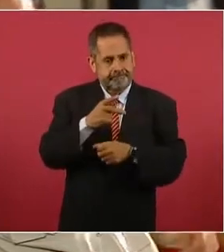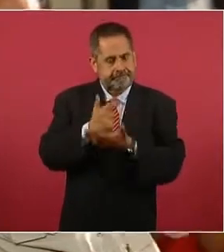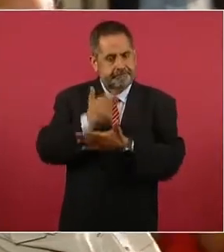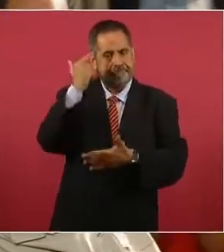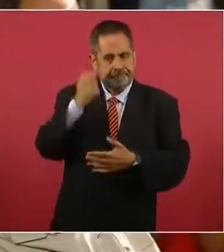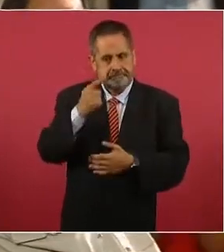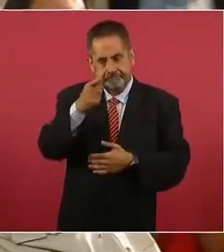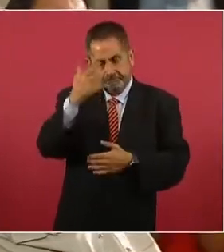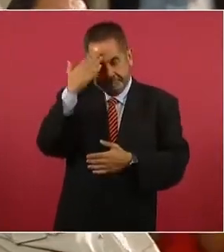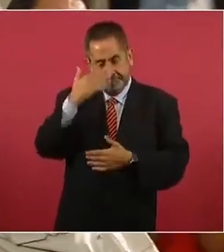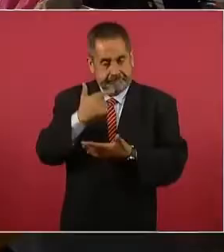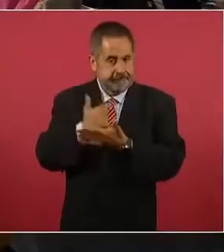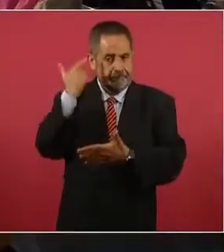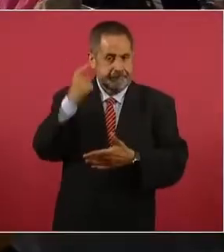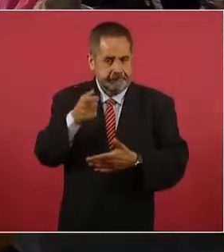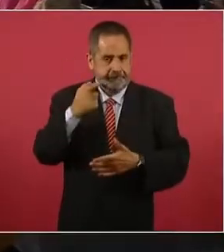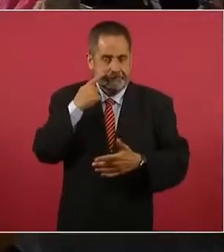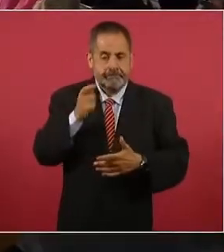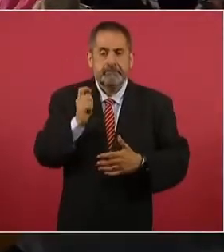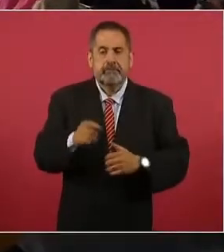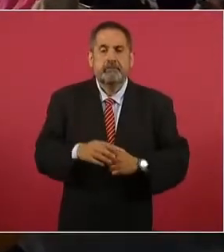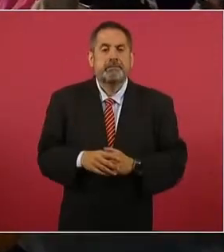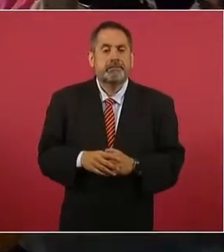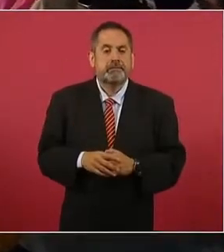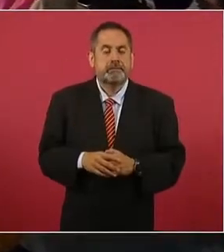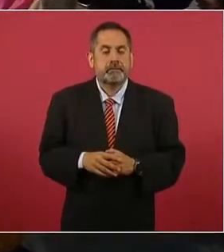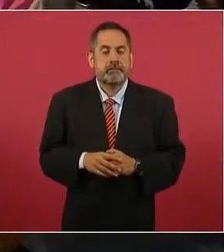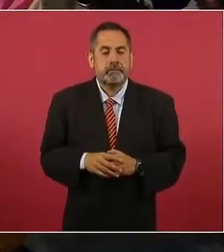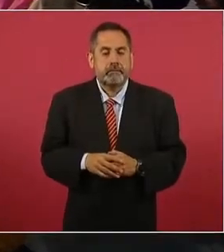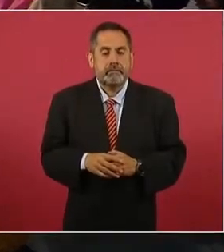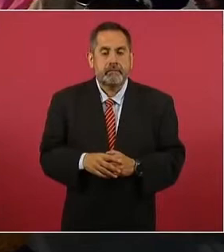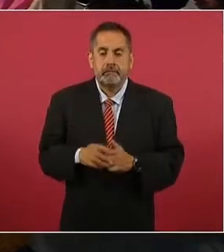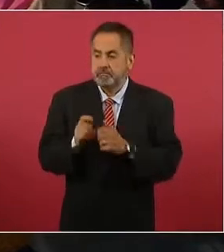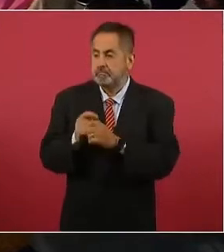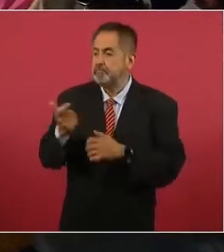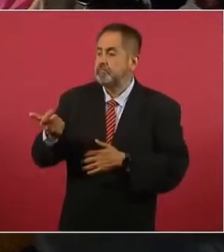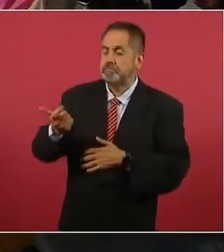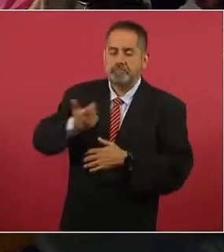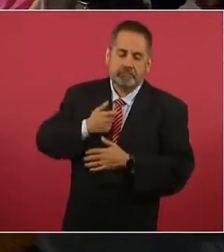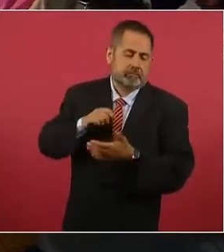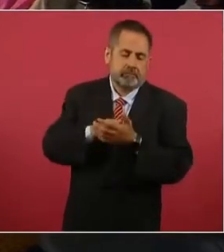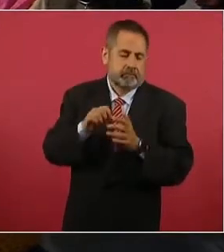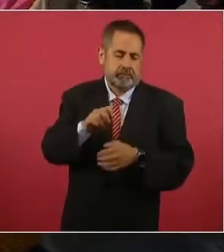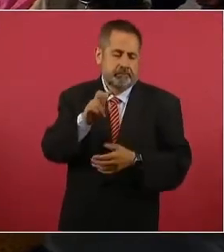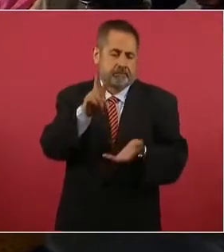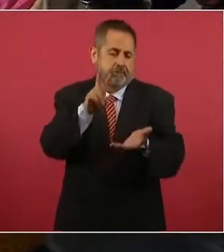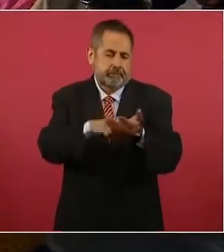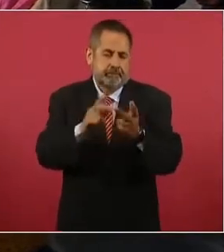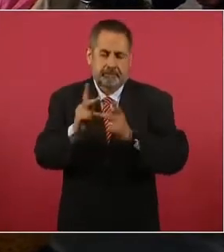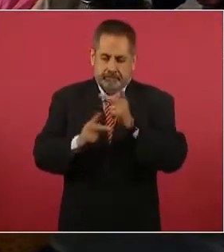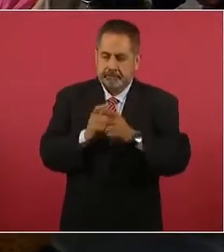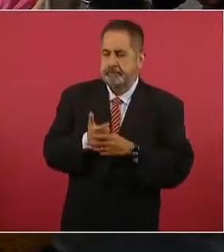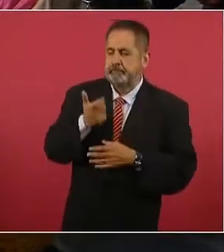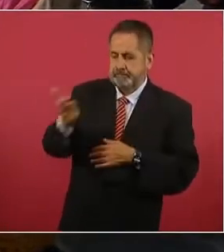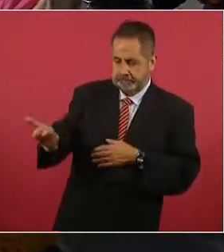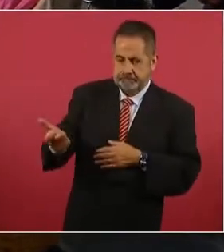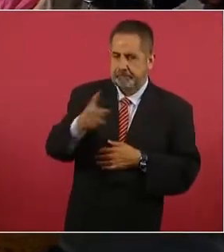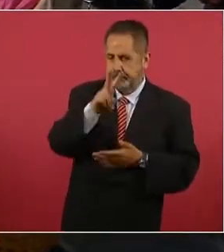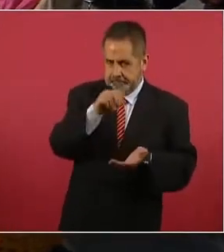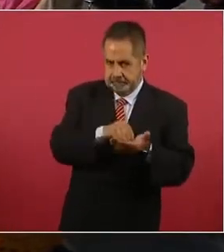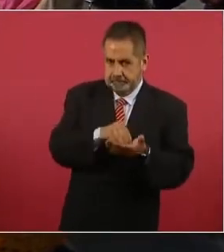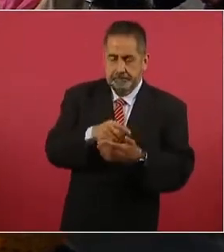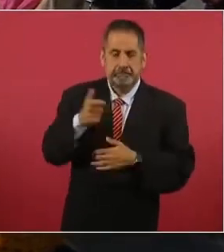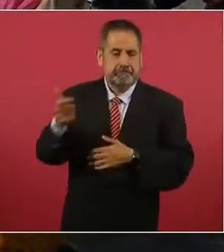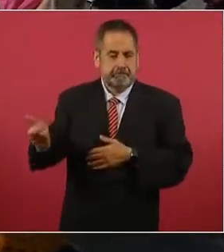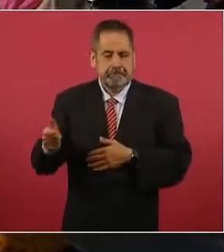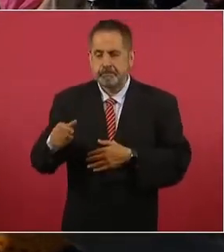dimensión de este asunto, es que les cobran, por ejemplo, de esos 2,000 pesos que habíamos dicho,